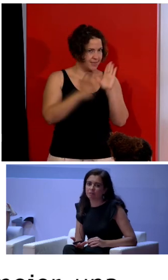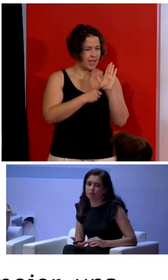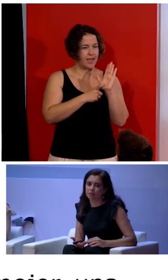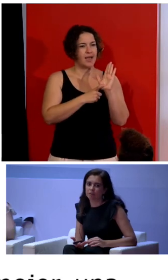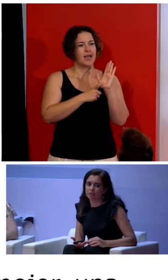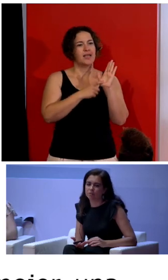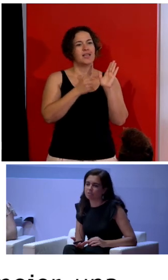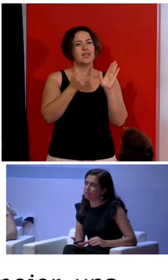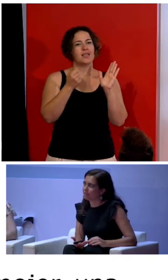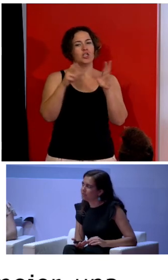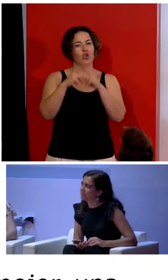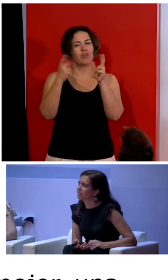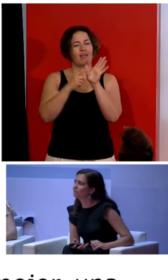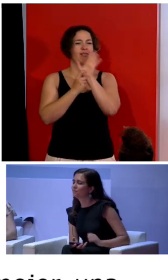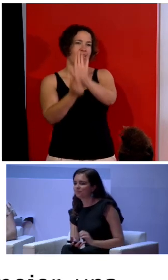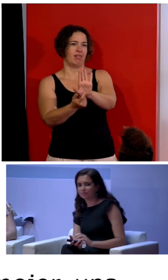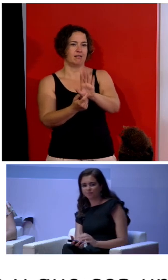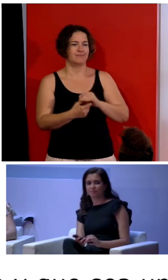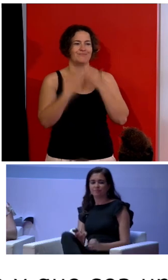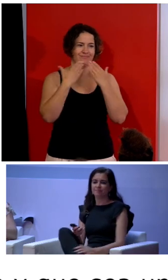sea un reflejo de nuestra sociedad. Muchas gracias.